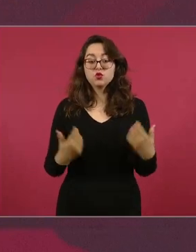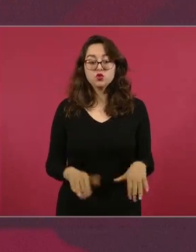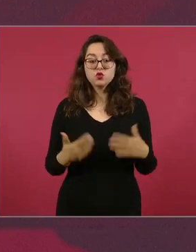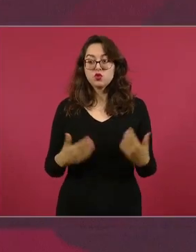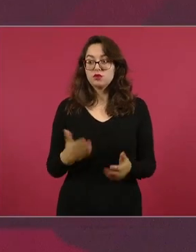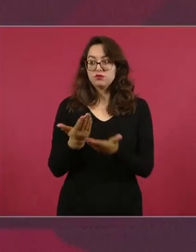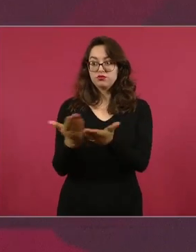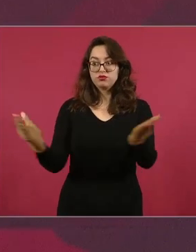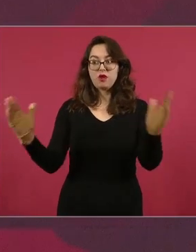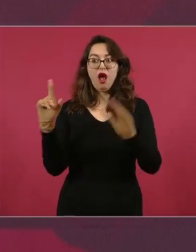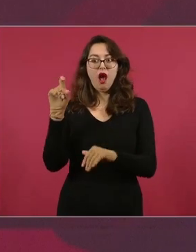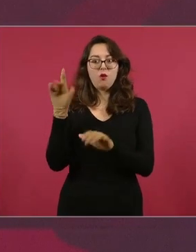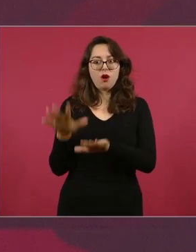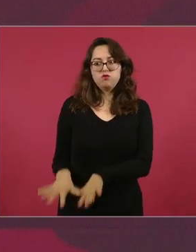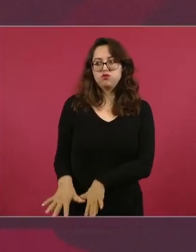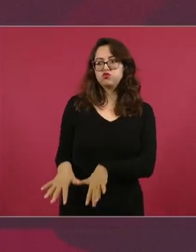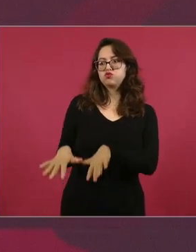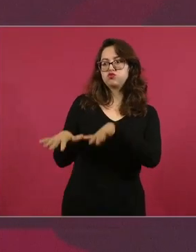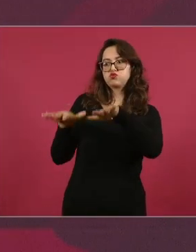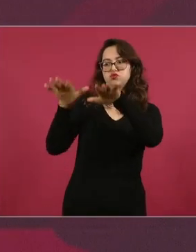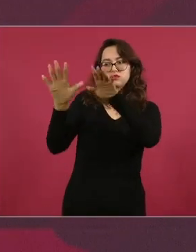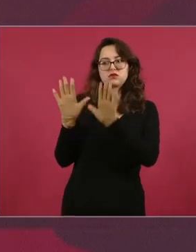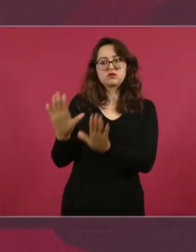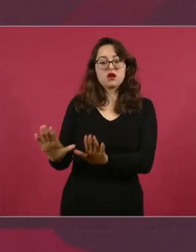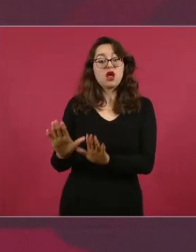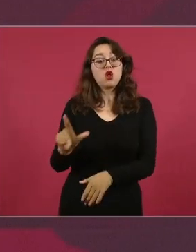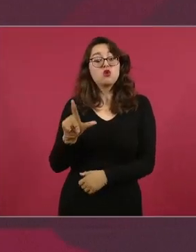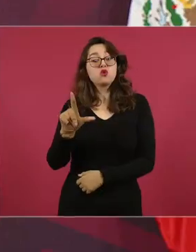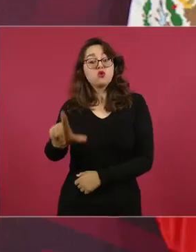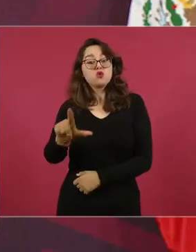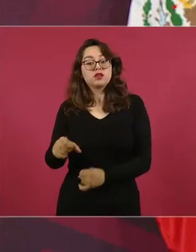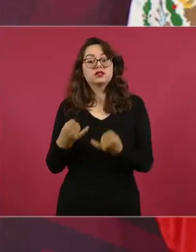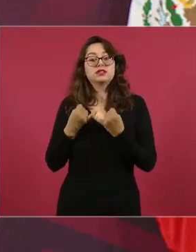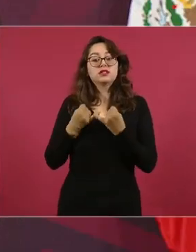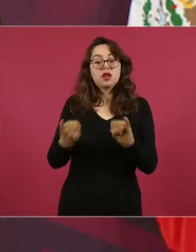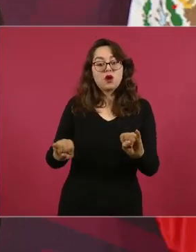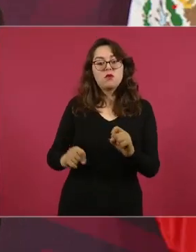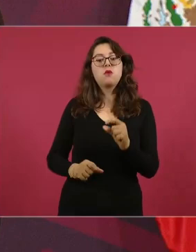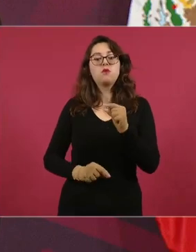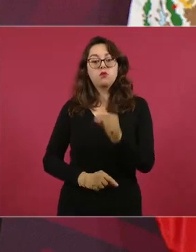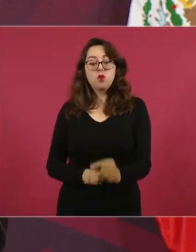que se va a inaugurar el lunes. Y así vamos a seguir.